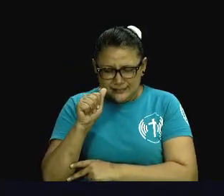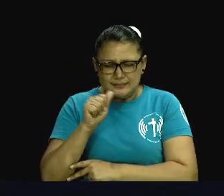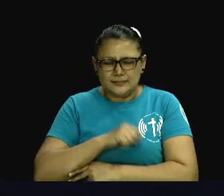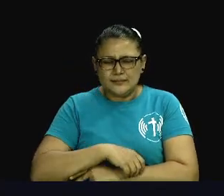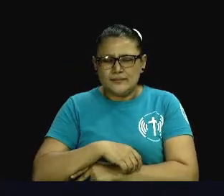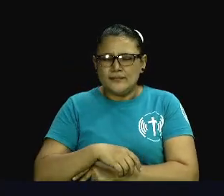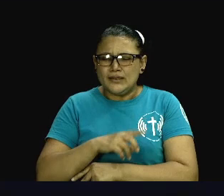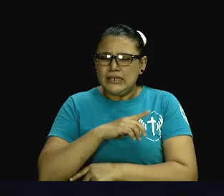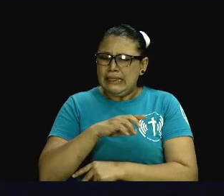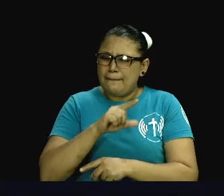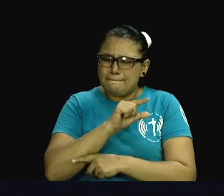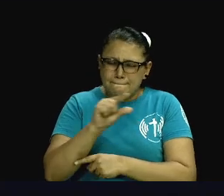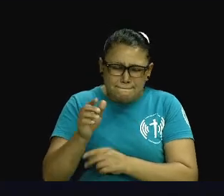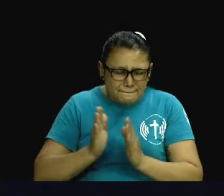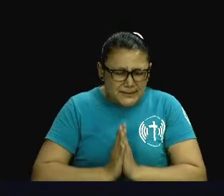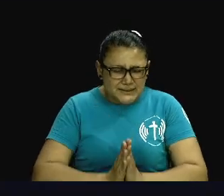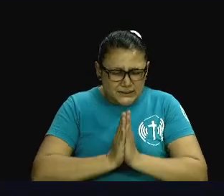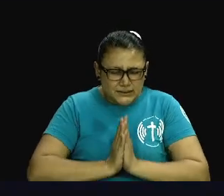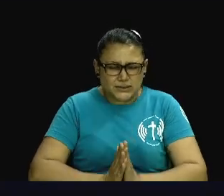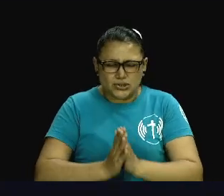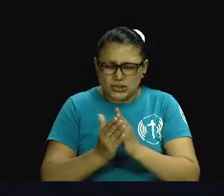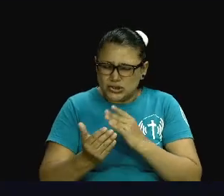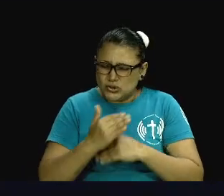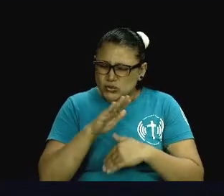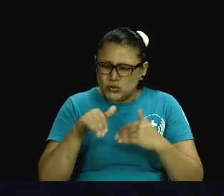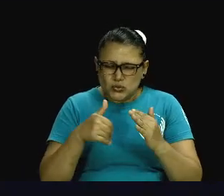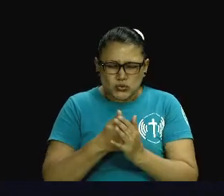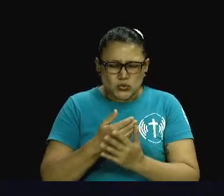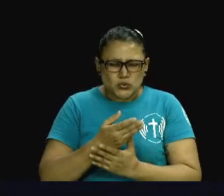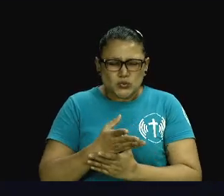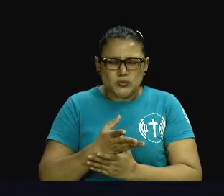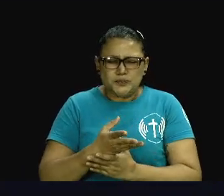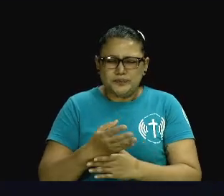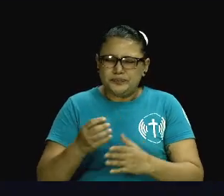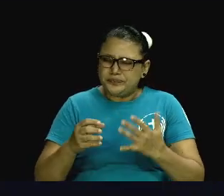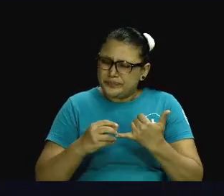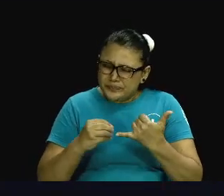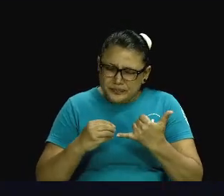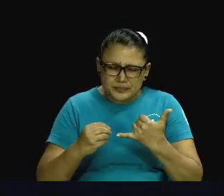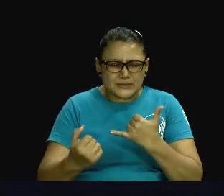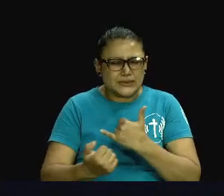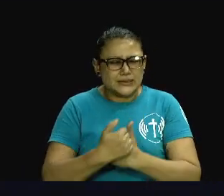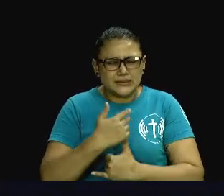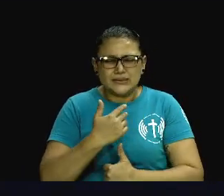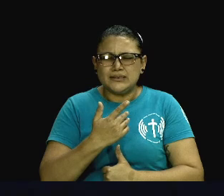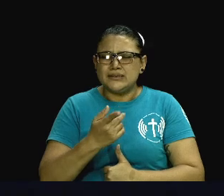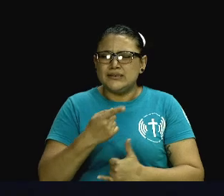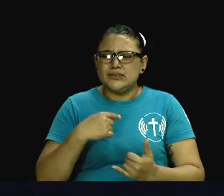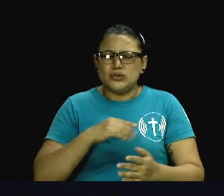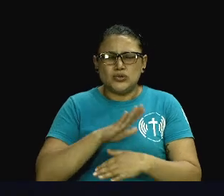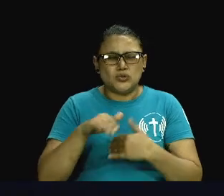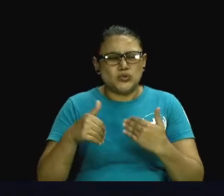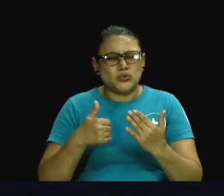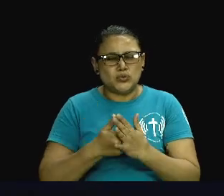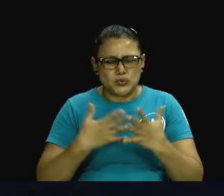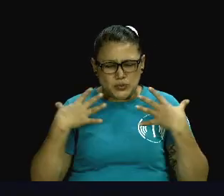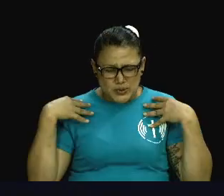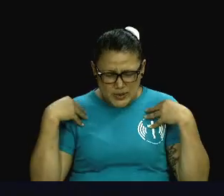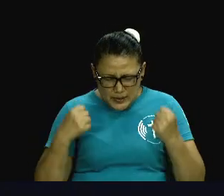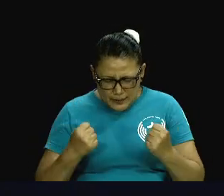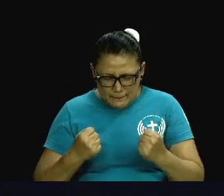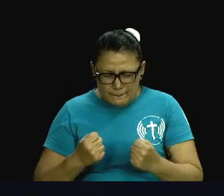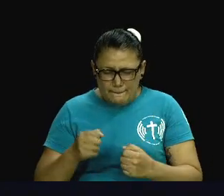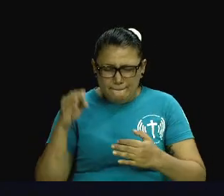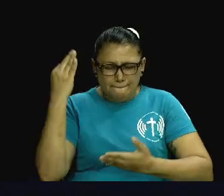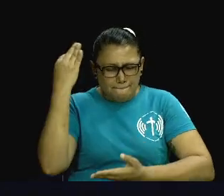toda la semana radio bautista la familia cañas allá en san miguel por su sanidad nuestros pastores